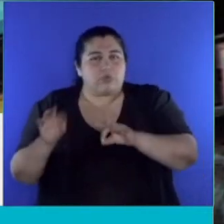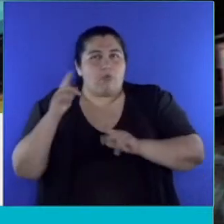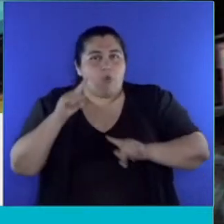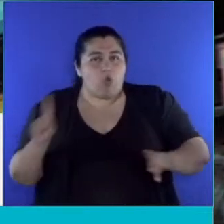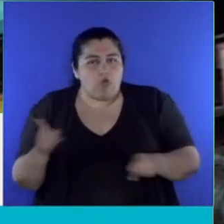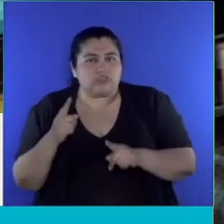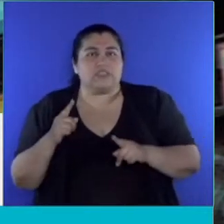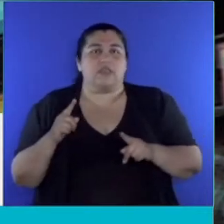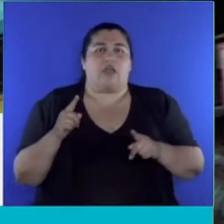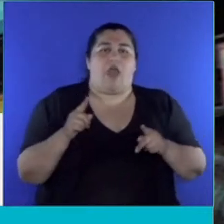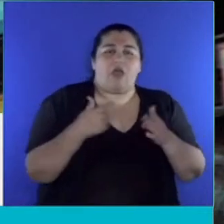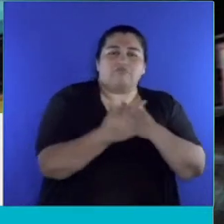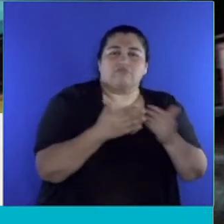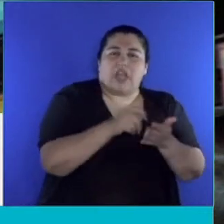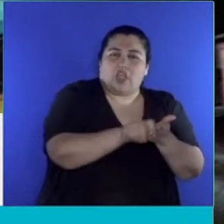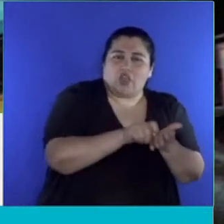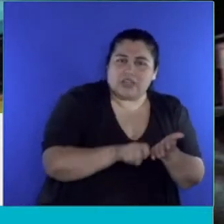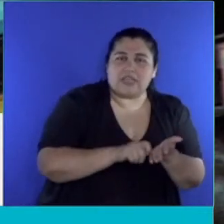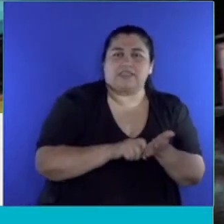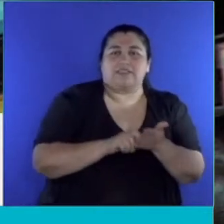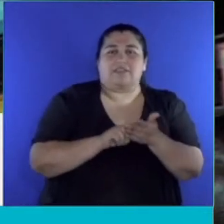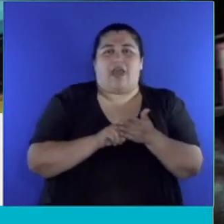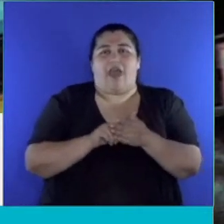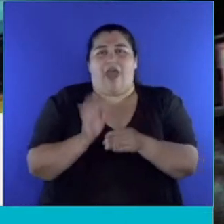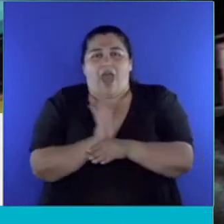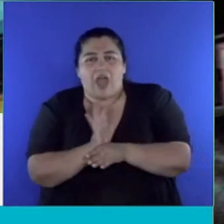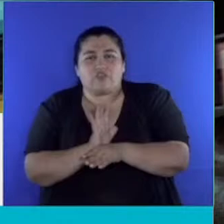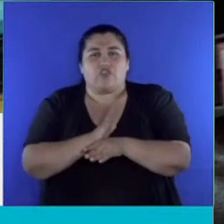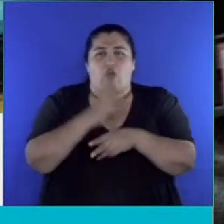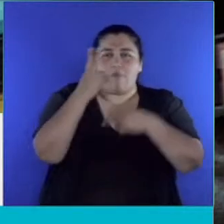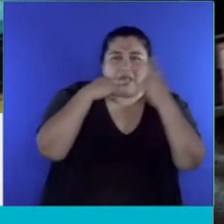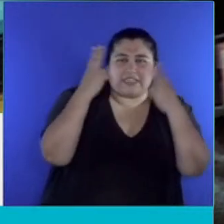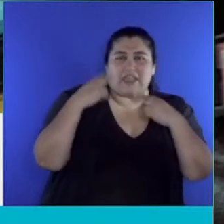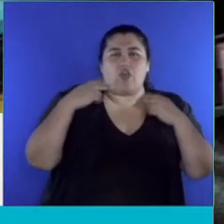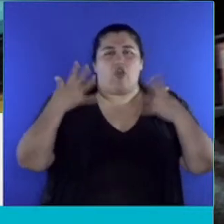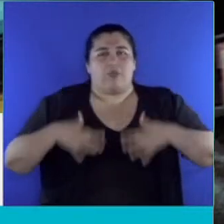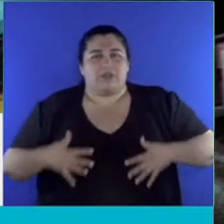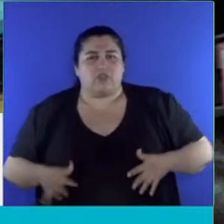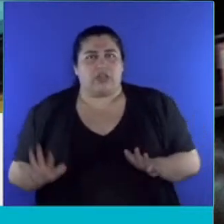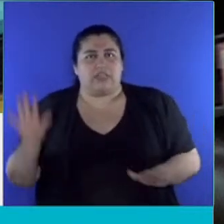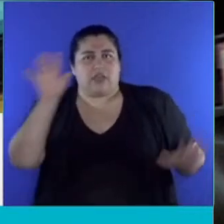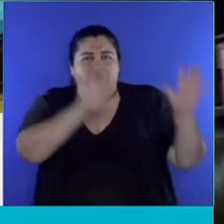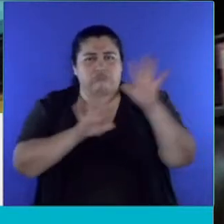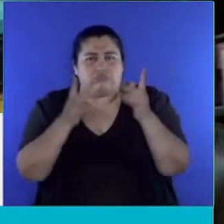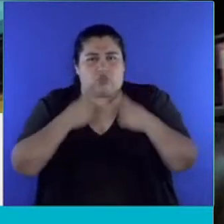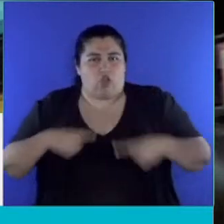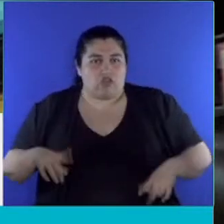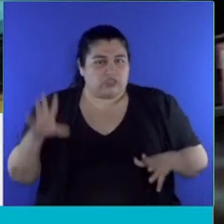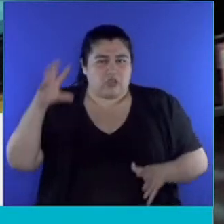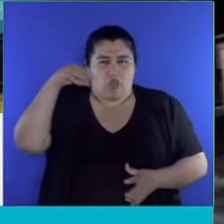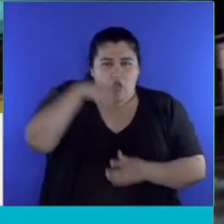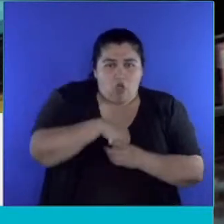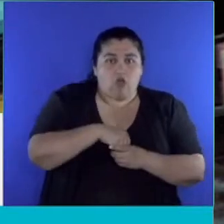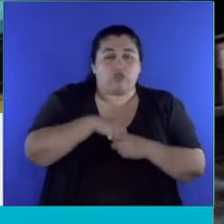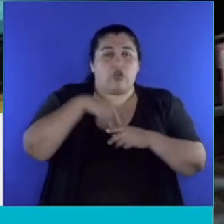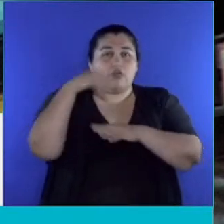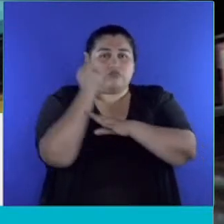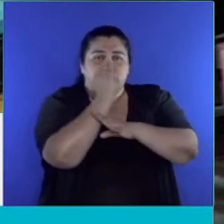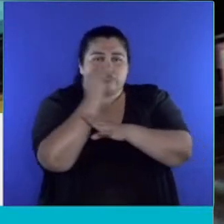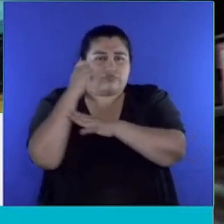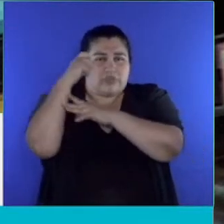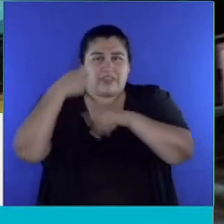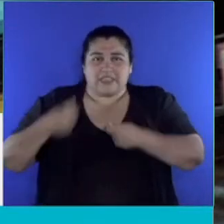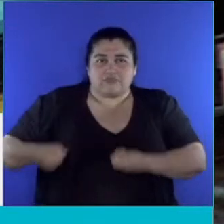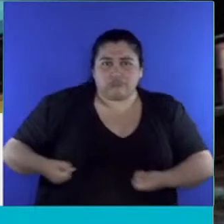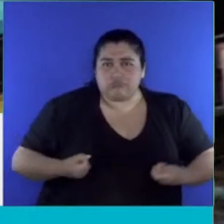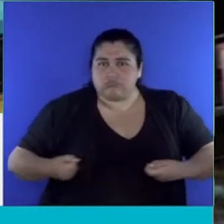musicalizadores, guionistas, actores, actrices, maquilladores, vestuaristas, distribuidores, hasta la persona